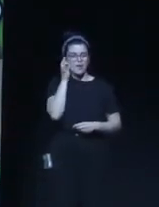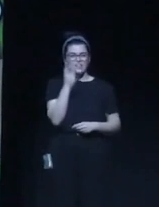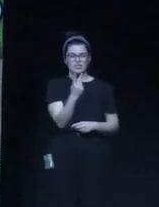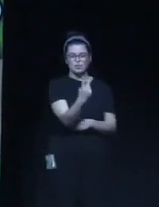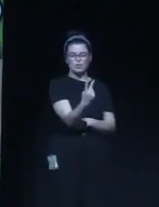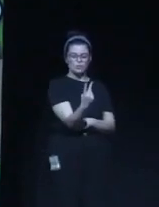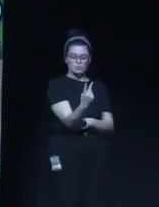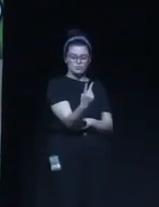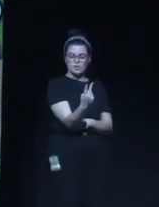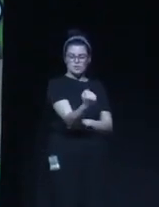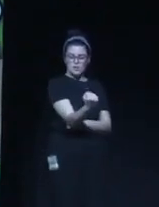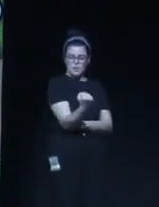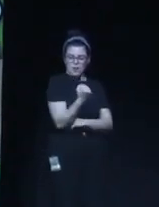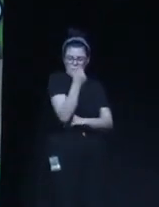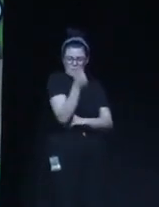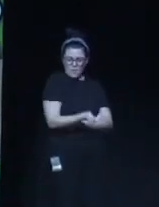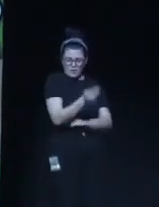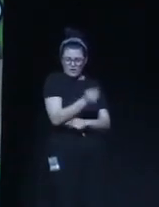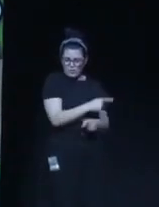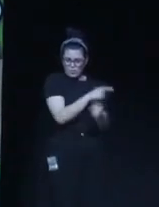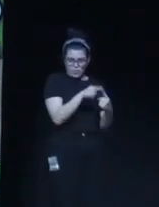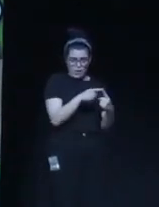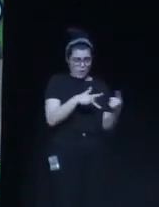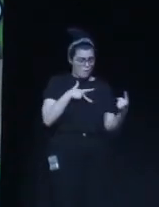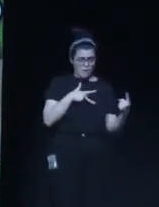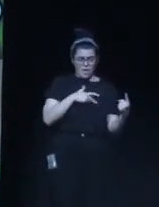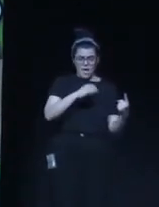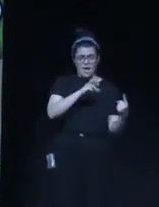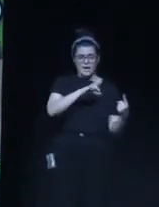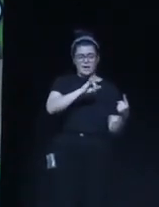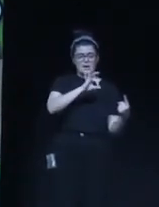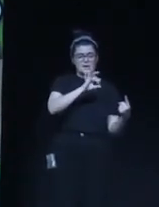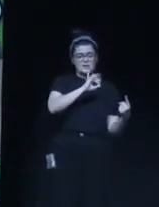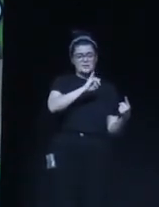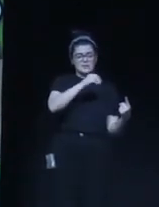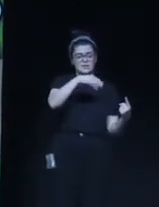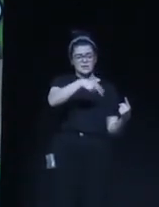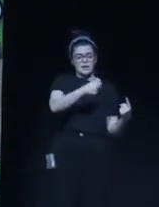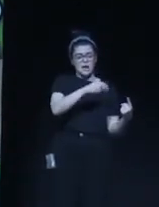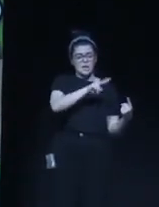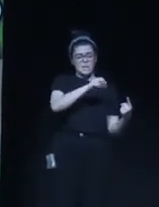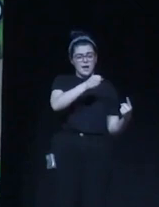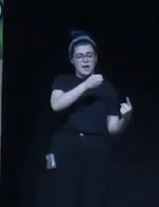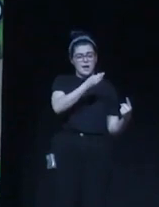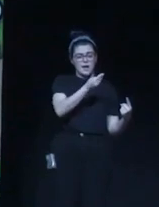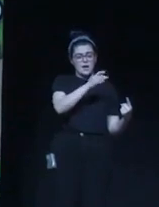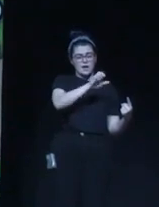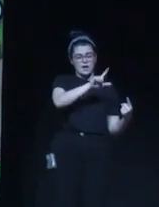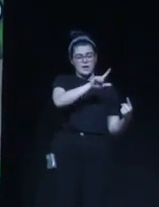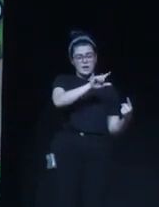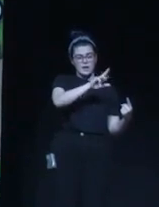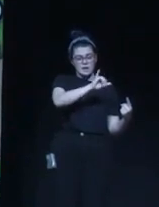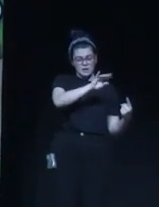súper importantes, una ha sido nuestra abogada, Cristina Álvarez Vaquerizo, y otra, Esti Urresola,